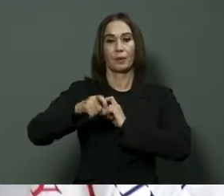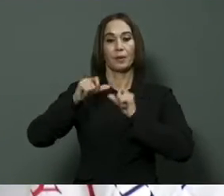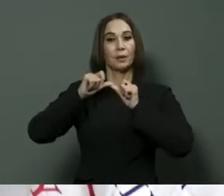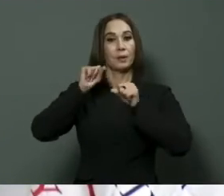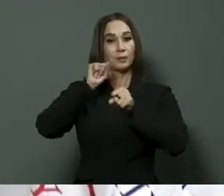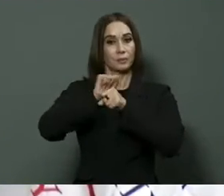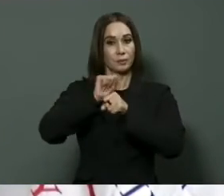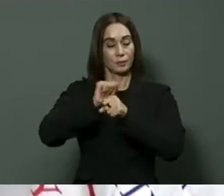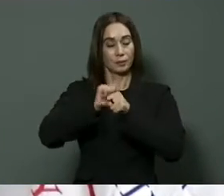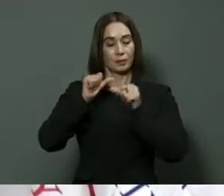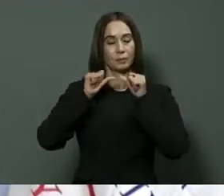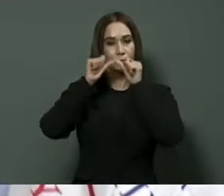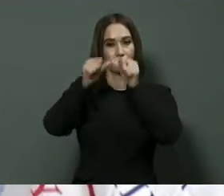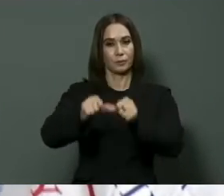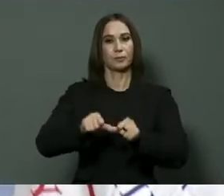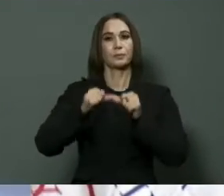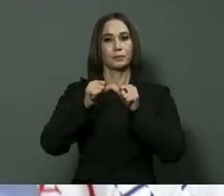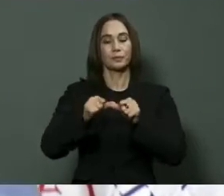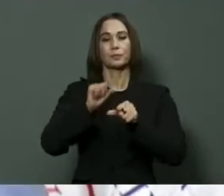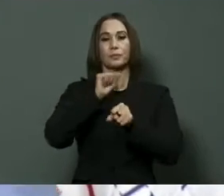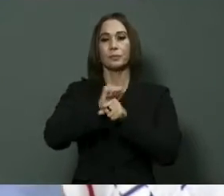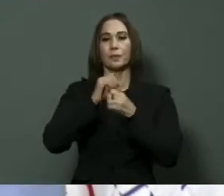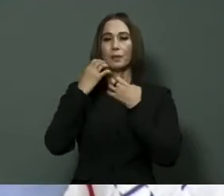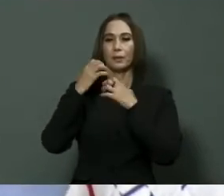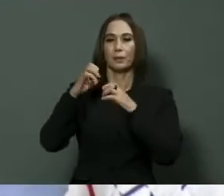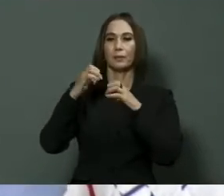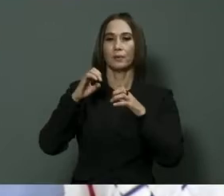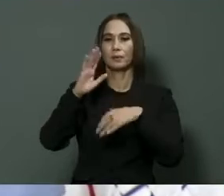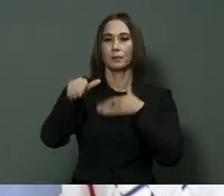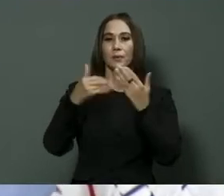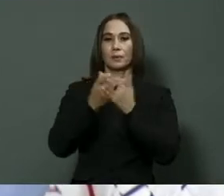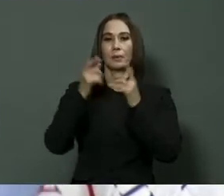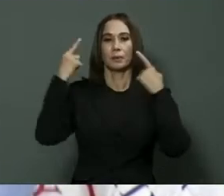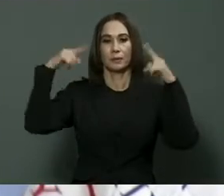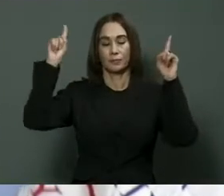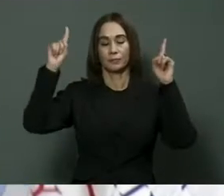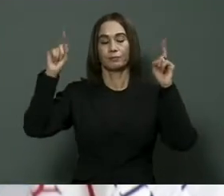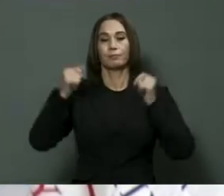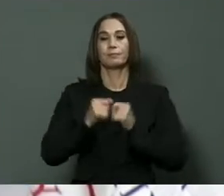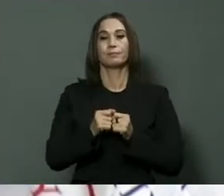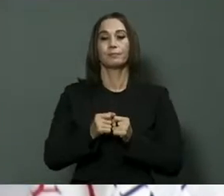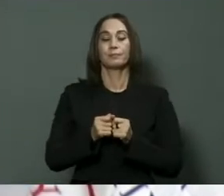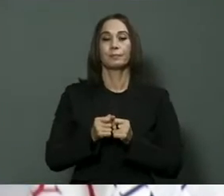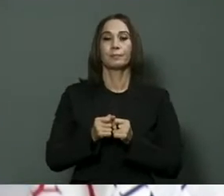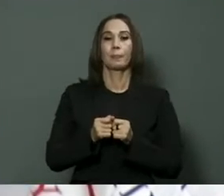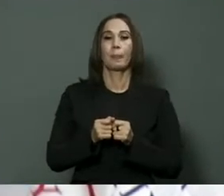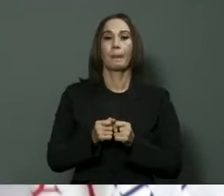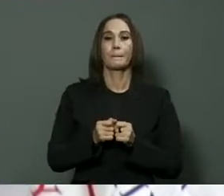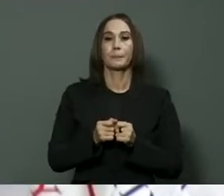trabajando en ello y seguiremos sin descanso hasta alcanzar la meta. Porque